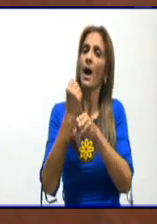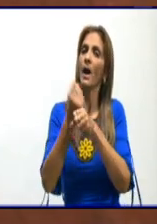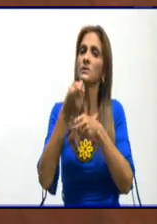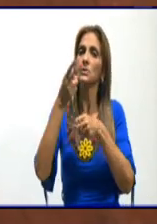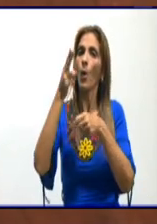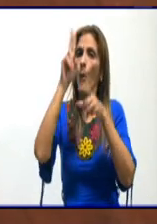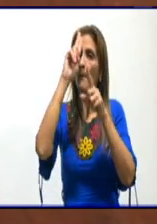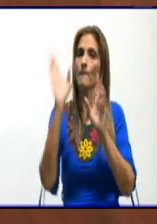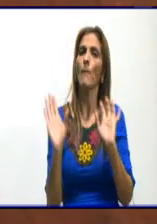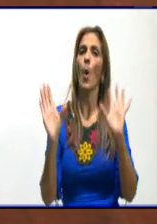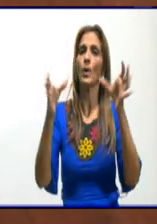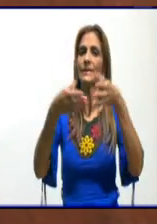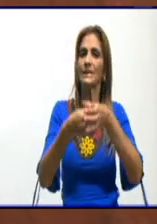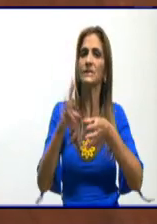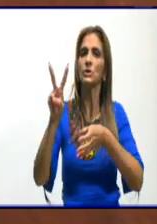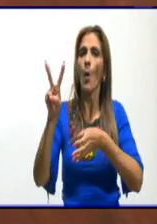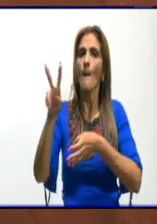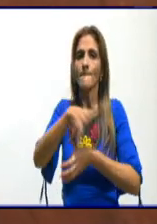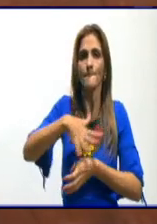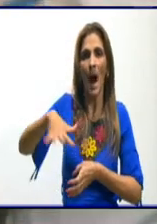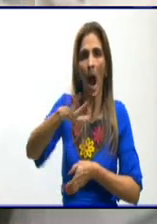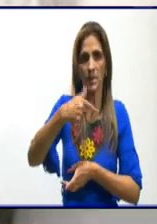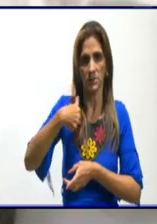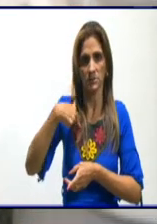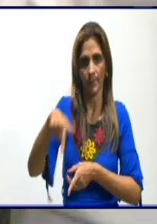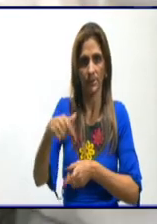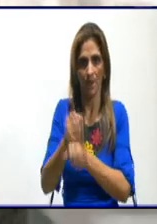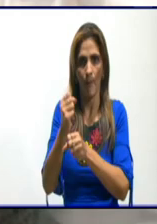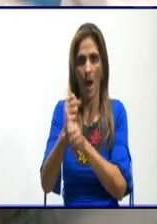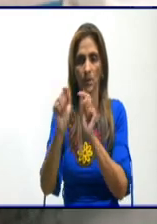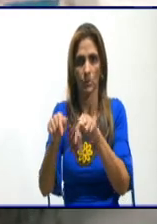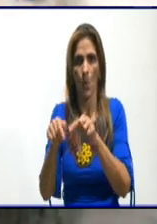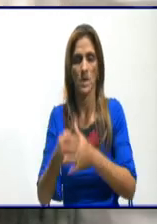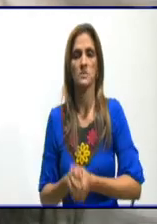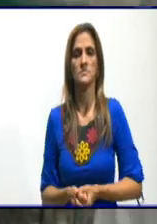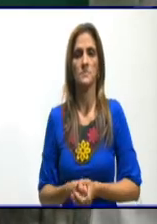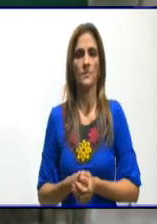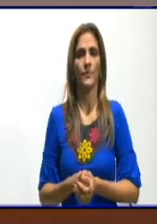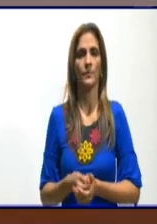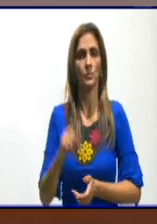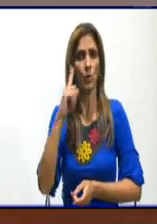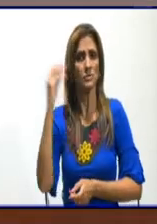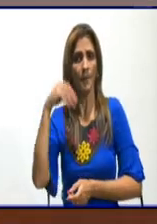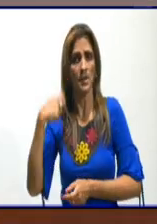del Vallejo. Incluso ni sabía que iba a tener que venir acá, pero aquí estoy, con muchísimo gusto.